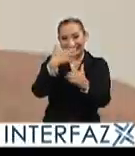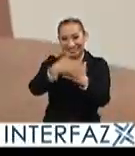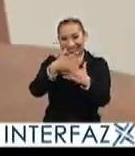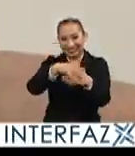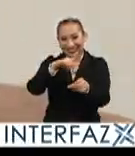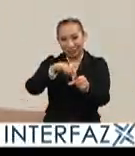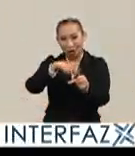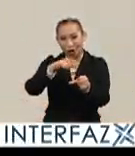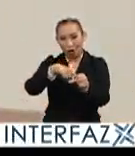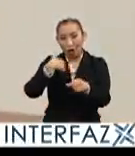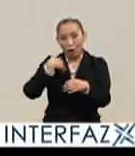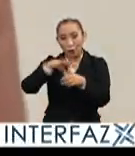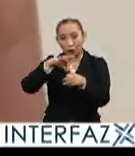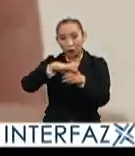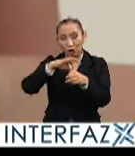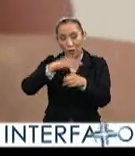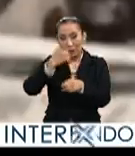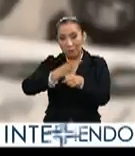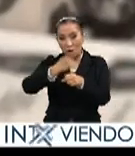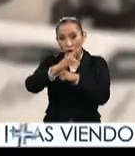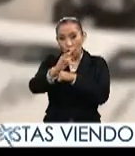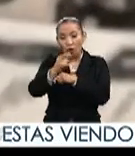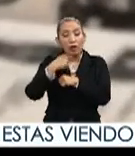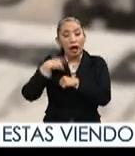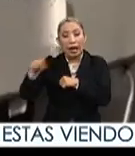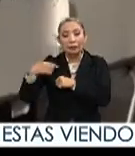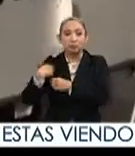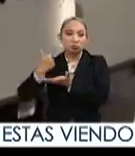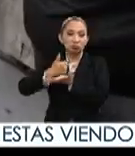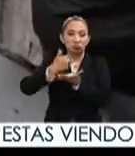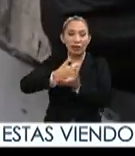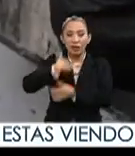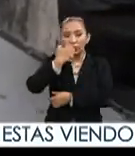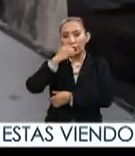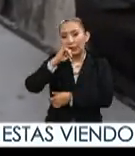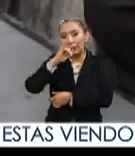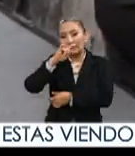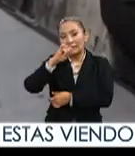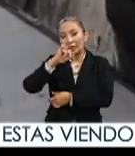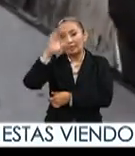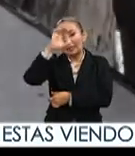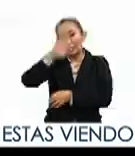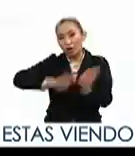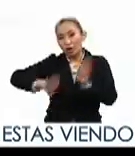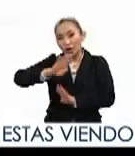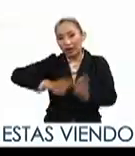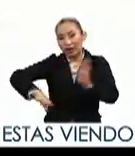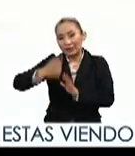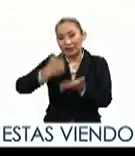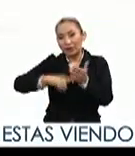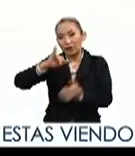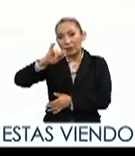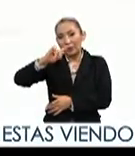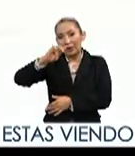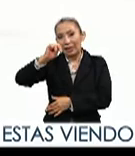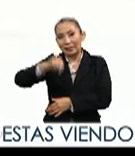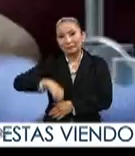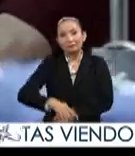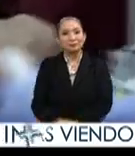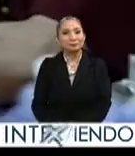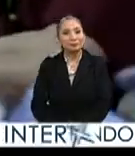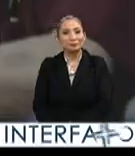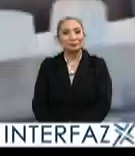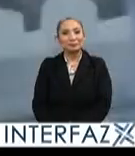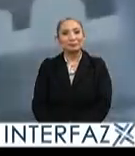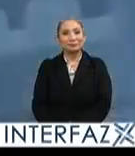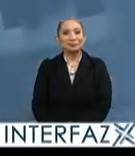usará en las elecciones del próximo 1 de julio es una contribución de la Escuela Nacional de Ciencias Biológicas del Instituto Politécnico